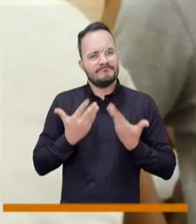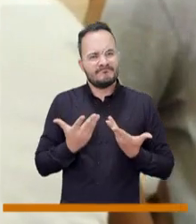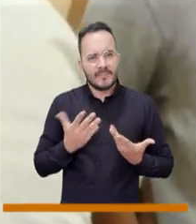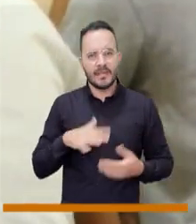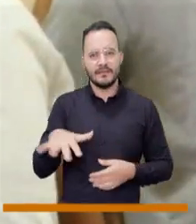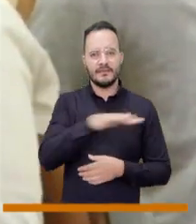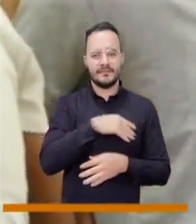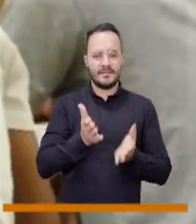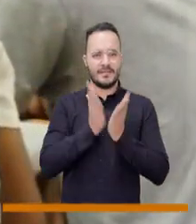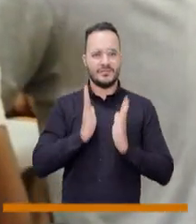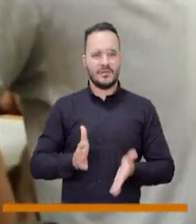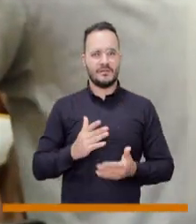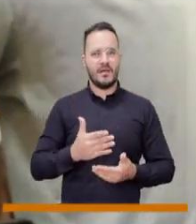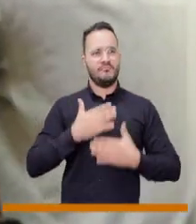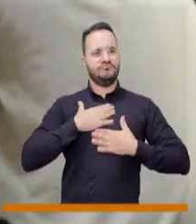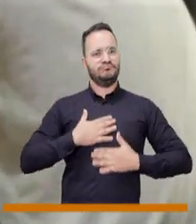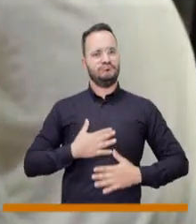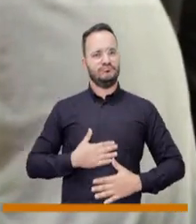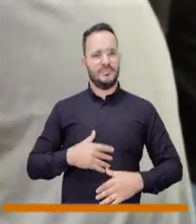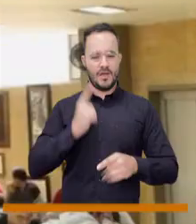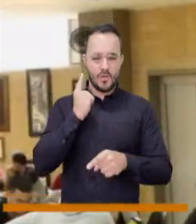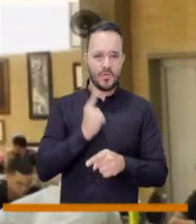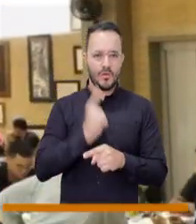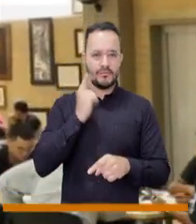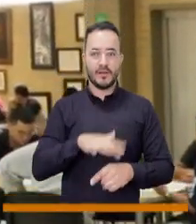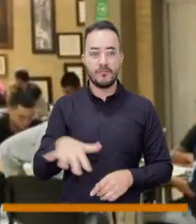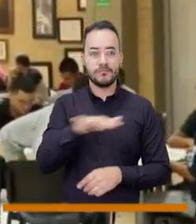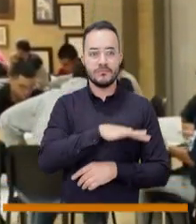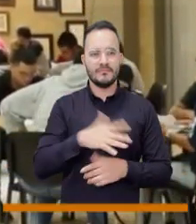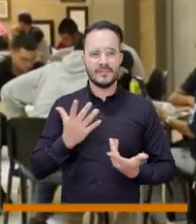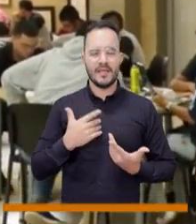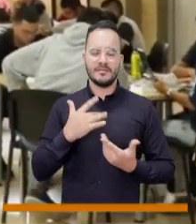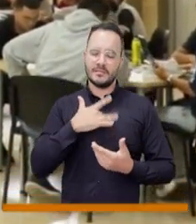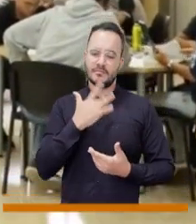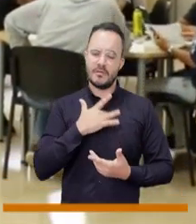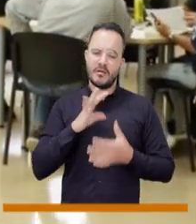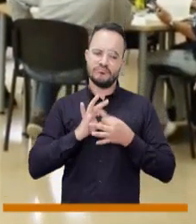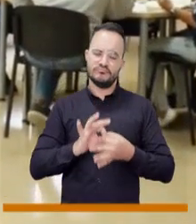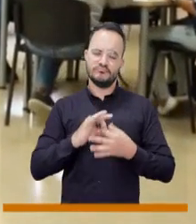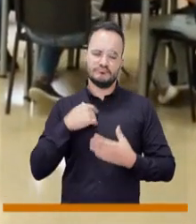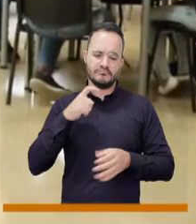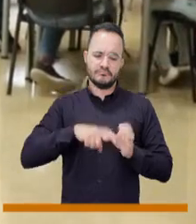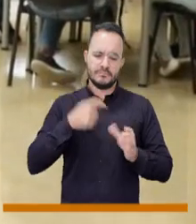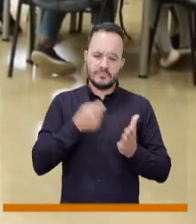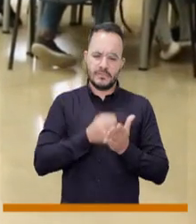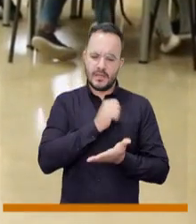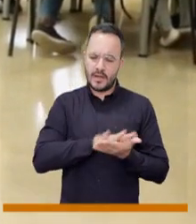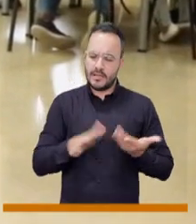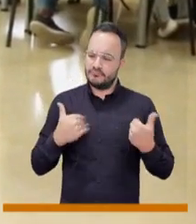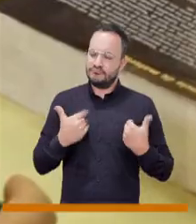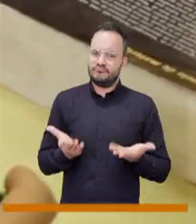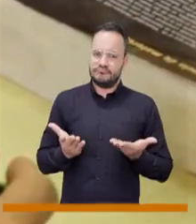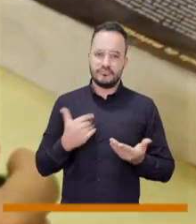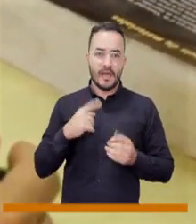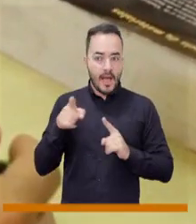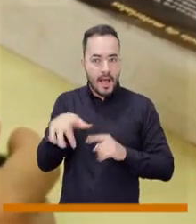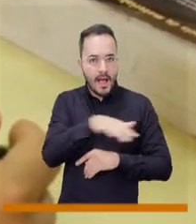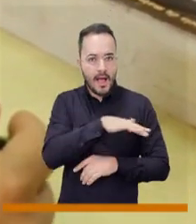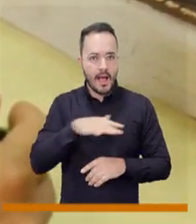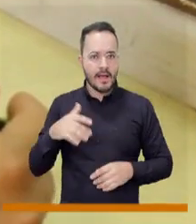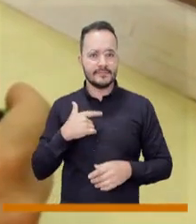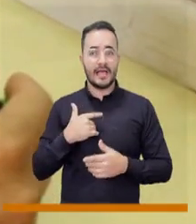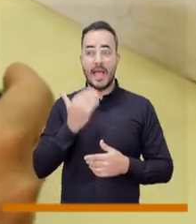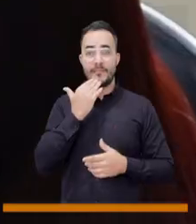para cumplirle a muchos estudiantes de nuestra ciudad que confiaron en esa matrícula cero, que hoy su derecho a la educación puede